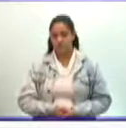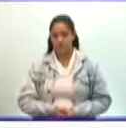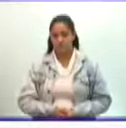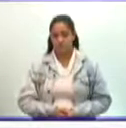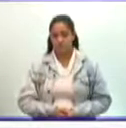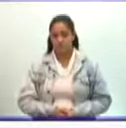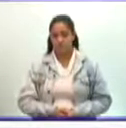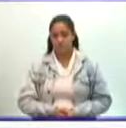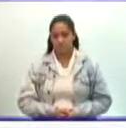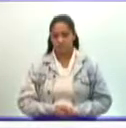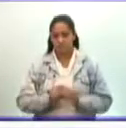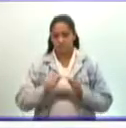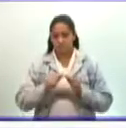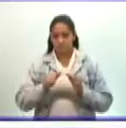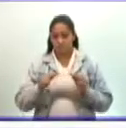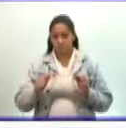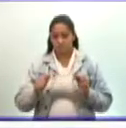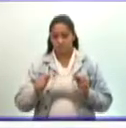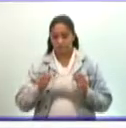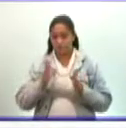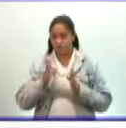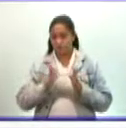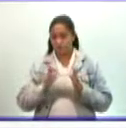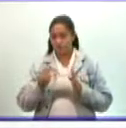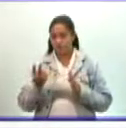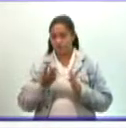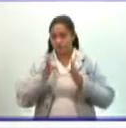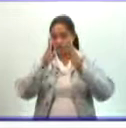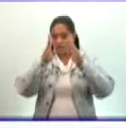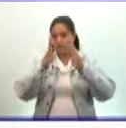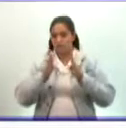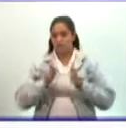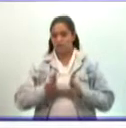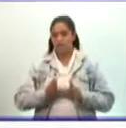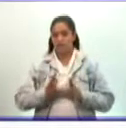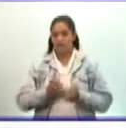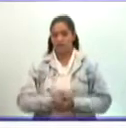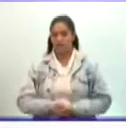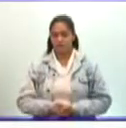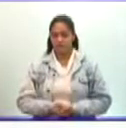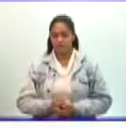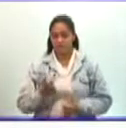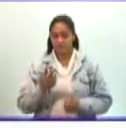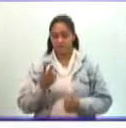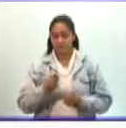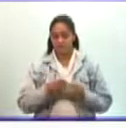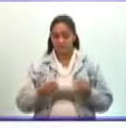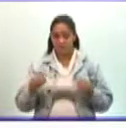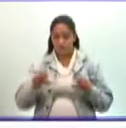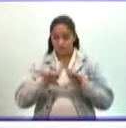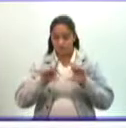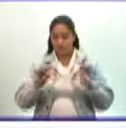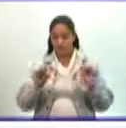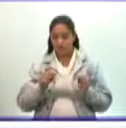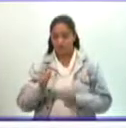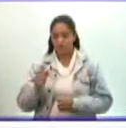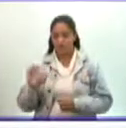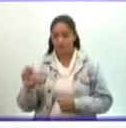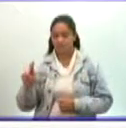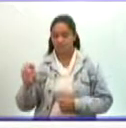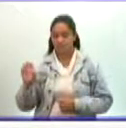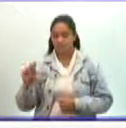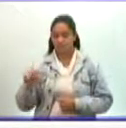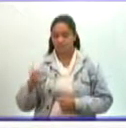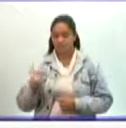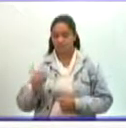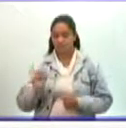segmentos correspondientes de dos paralelas. Por eso es la segunda parte del teorema de las transversales.